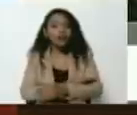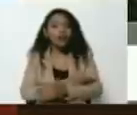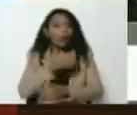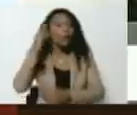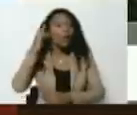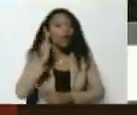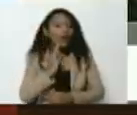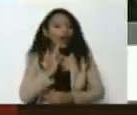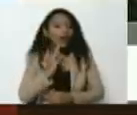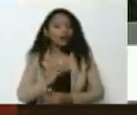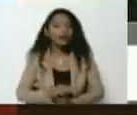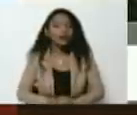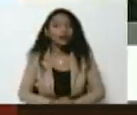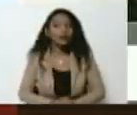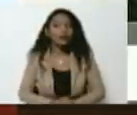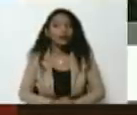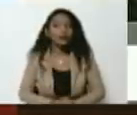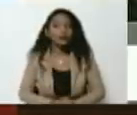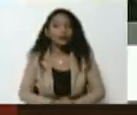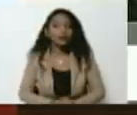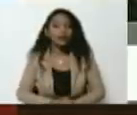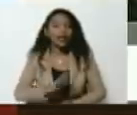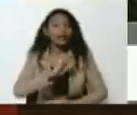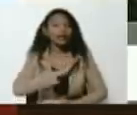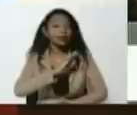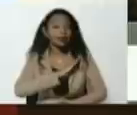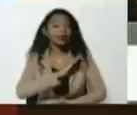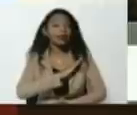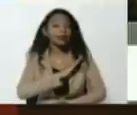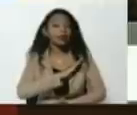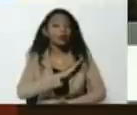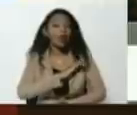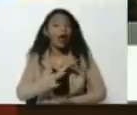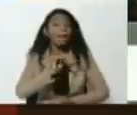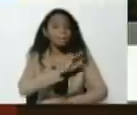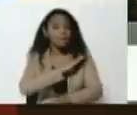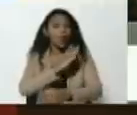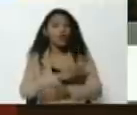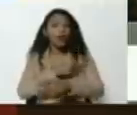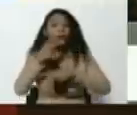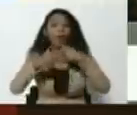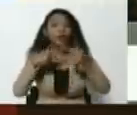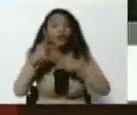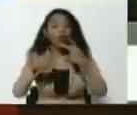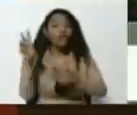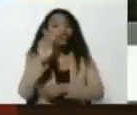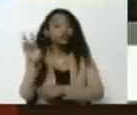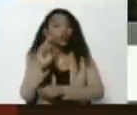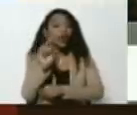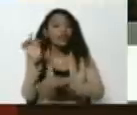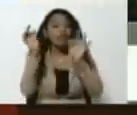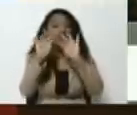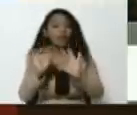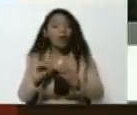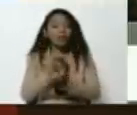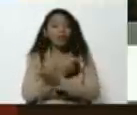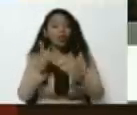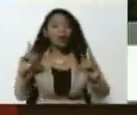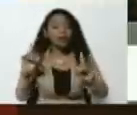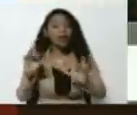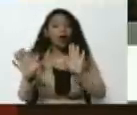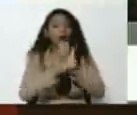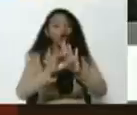bolivarianas que tenemos el poder político en Venezuela de manera democrática y